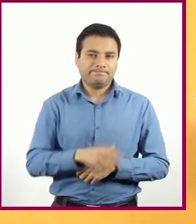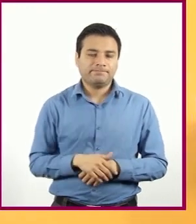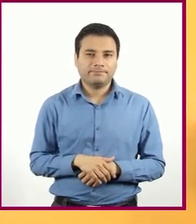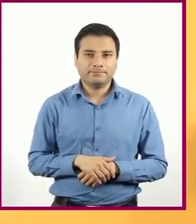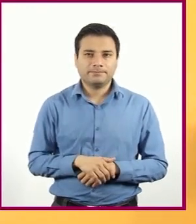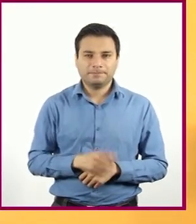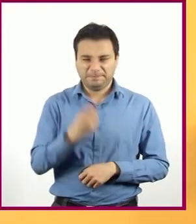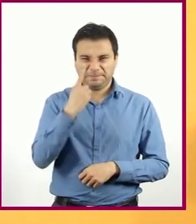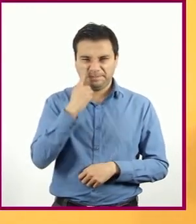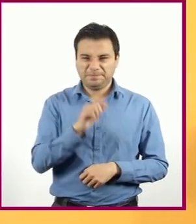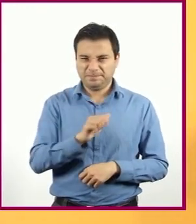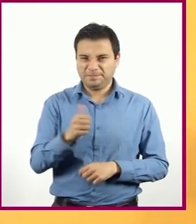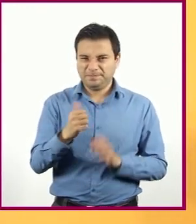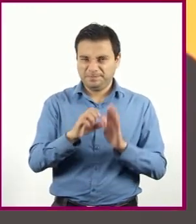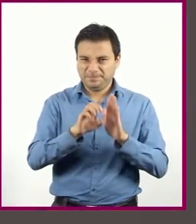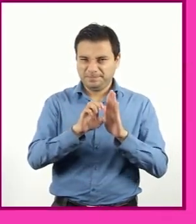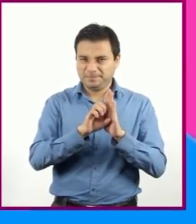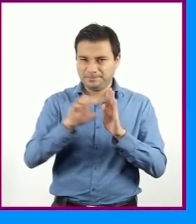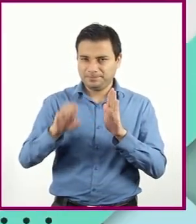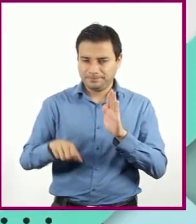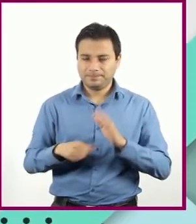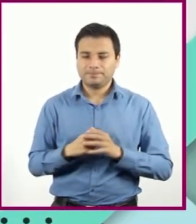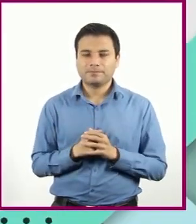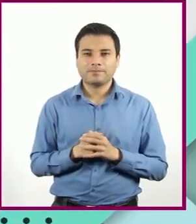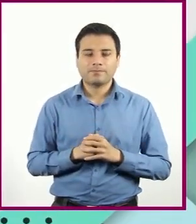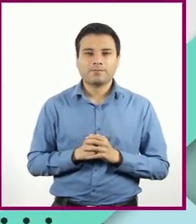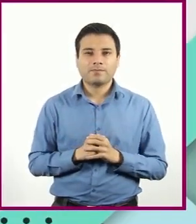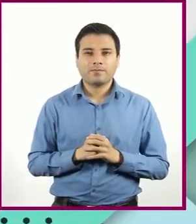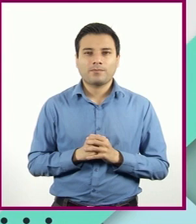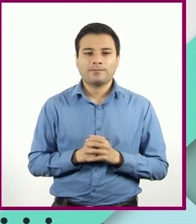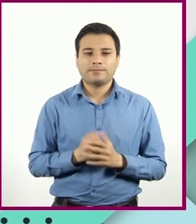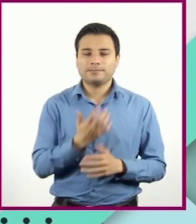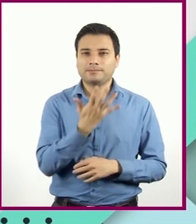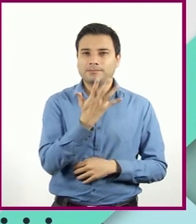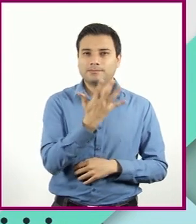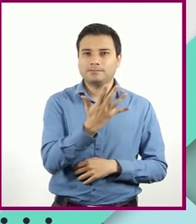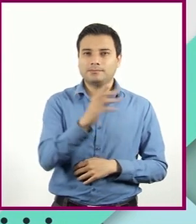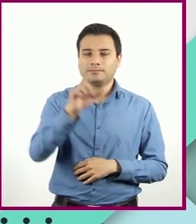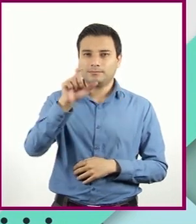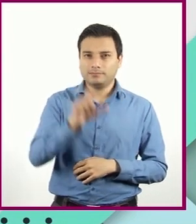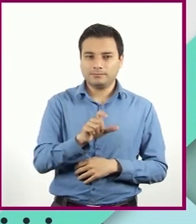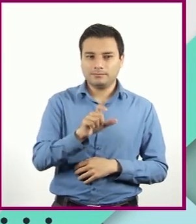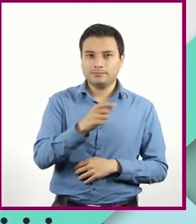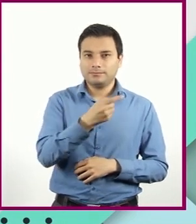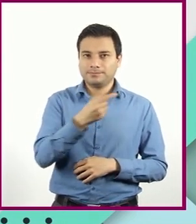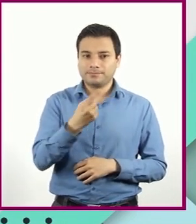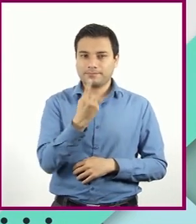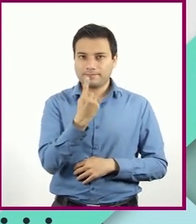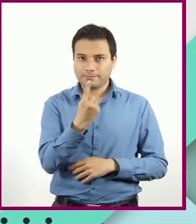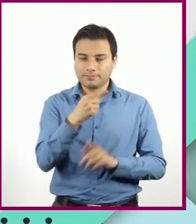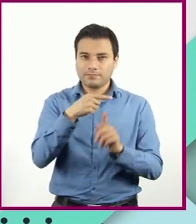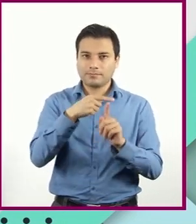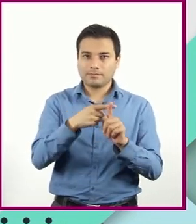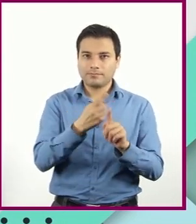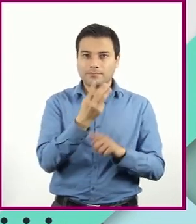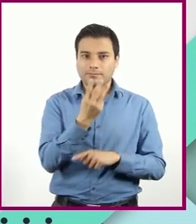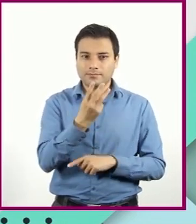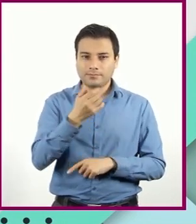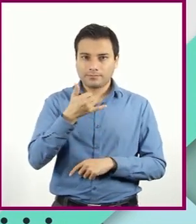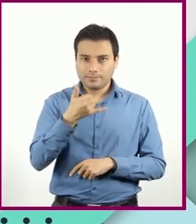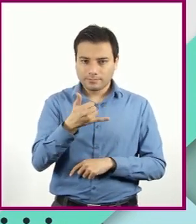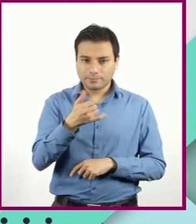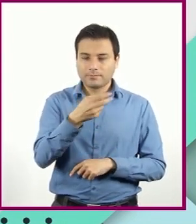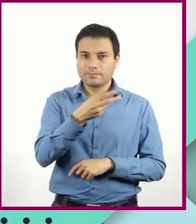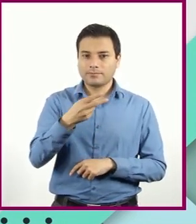Trabajemos en otro ejercicio. Ahora tenemos la igualdad. 5x menos 1 más 3y es igual a 3